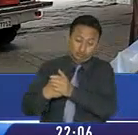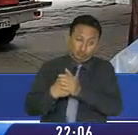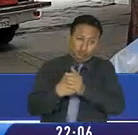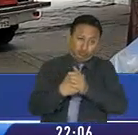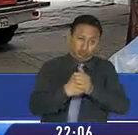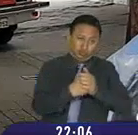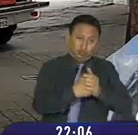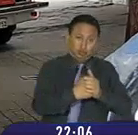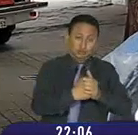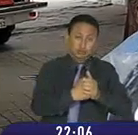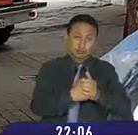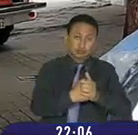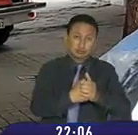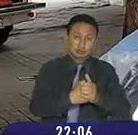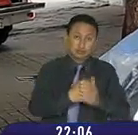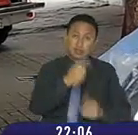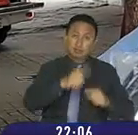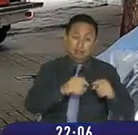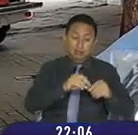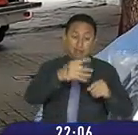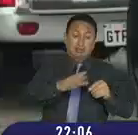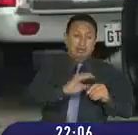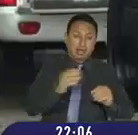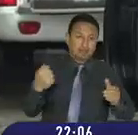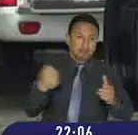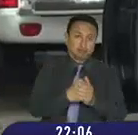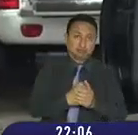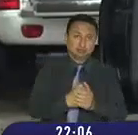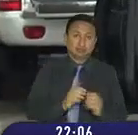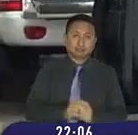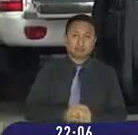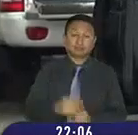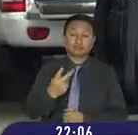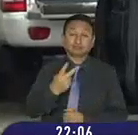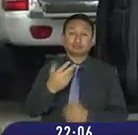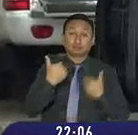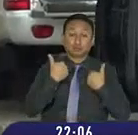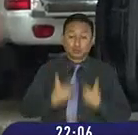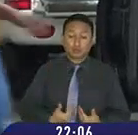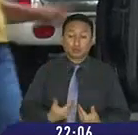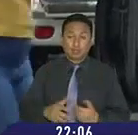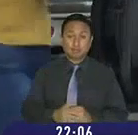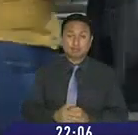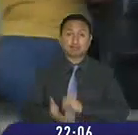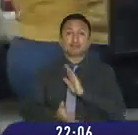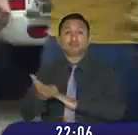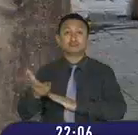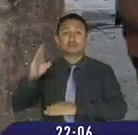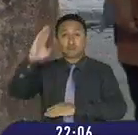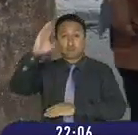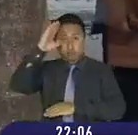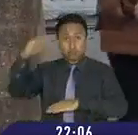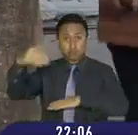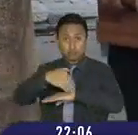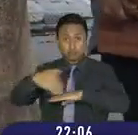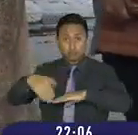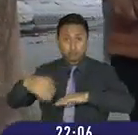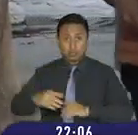No tuvieron tiempo ni de salir del carro. Los restos de los fallecidos fueron llevados a la morgue en Babahoyo